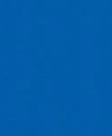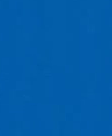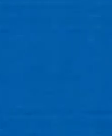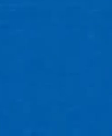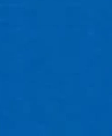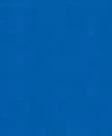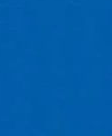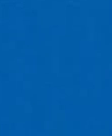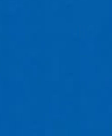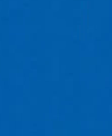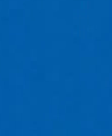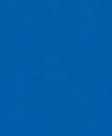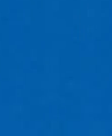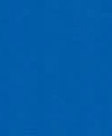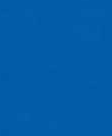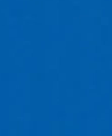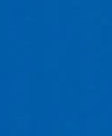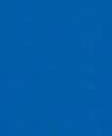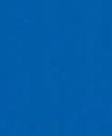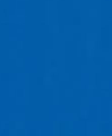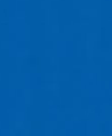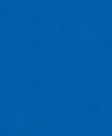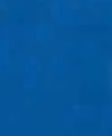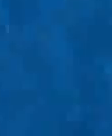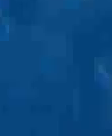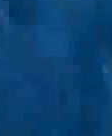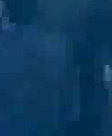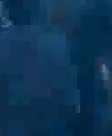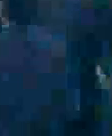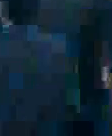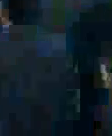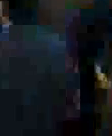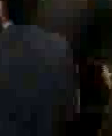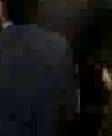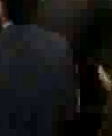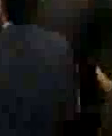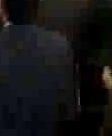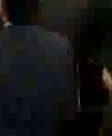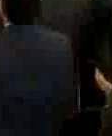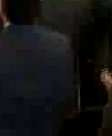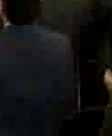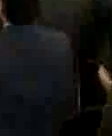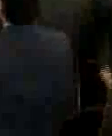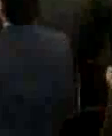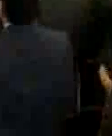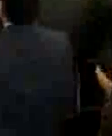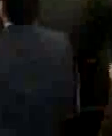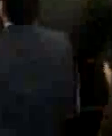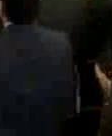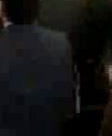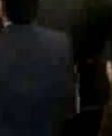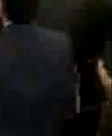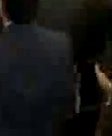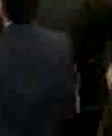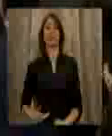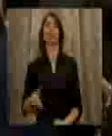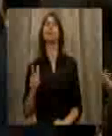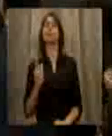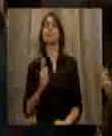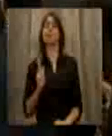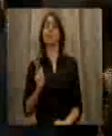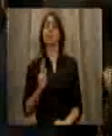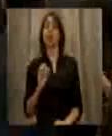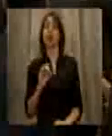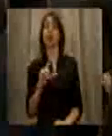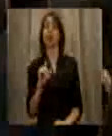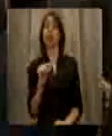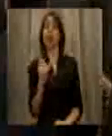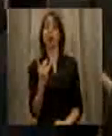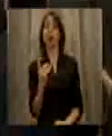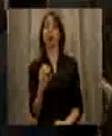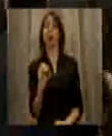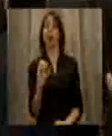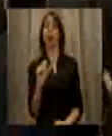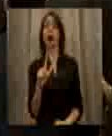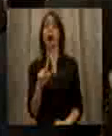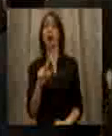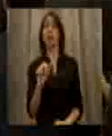equipo técnico, que es encabezado por el subsecretario general de la presidencia, señor Claudio Alvarado.